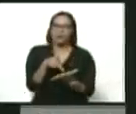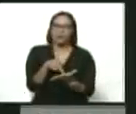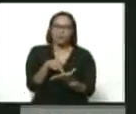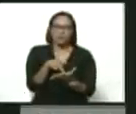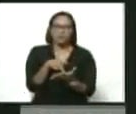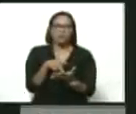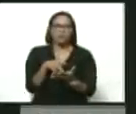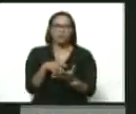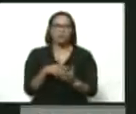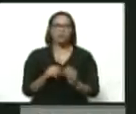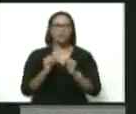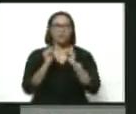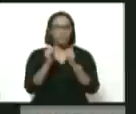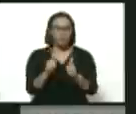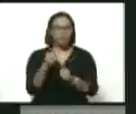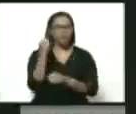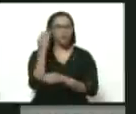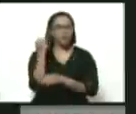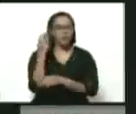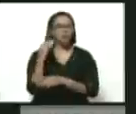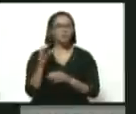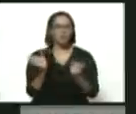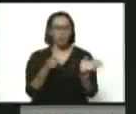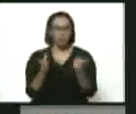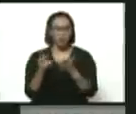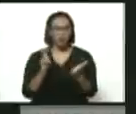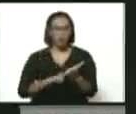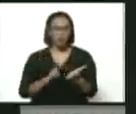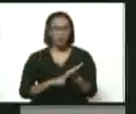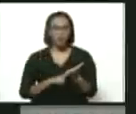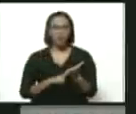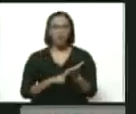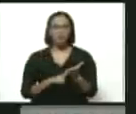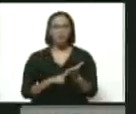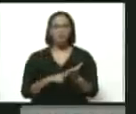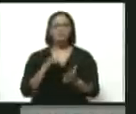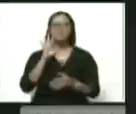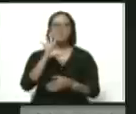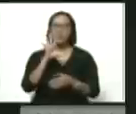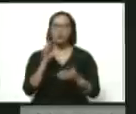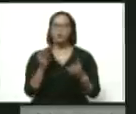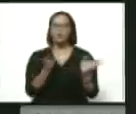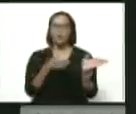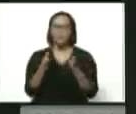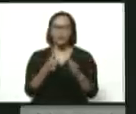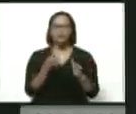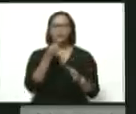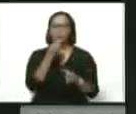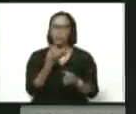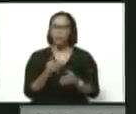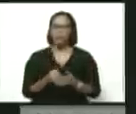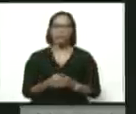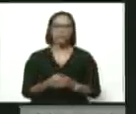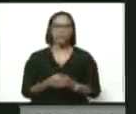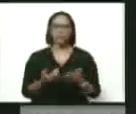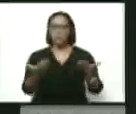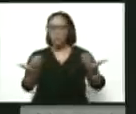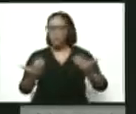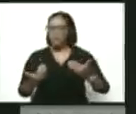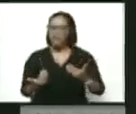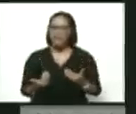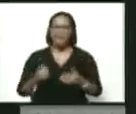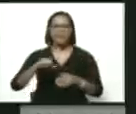del Congreso, es en marzo, ¿verdad? Sí, señor. 5 de marzo. 5 de marzo. Bueno, vengan la mayor cantidad de